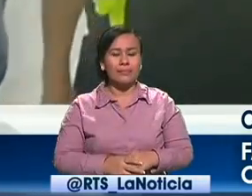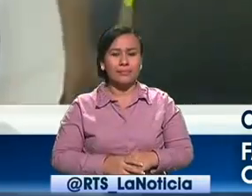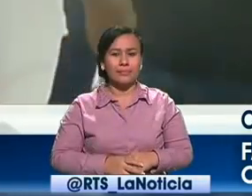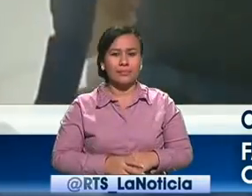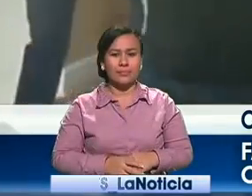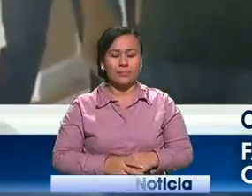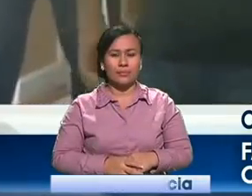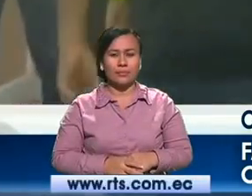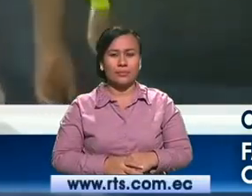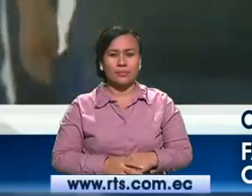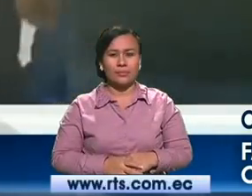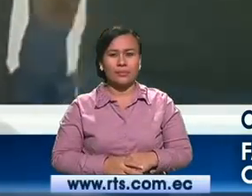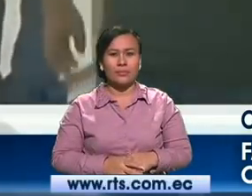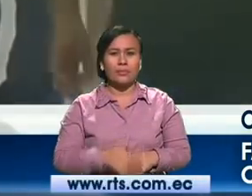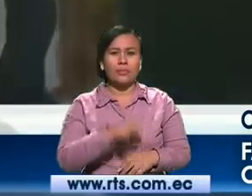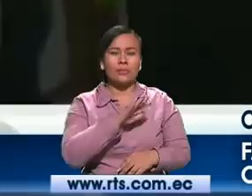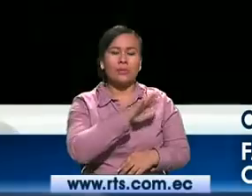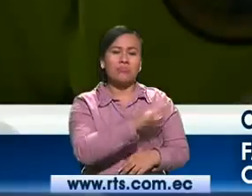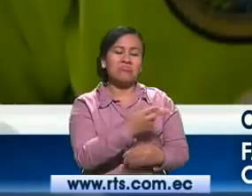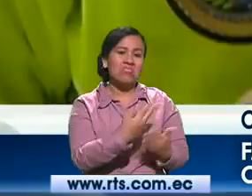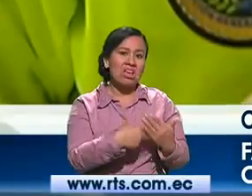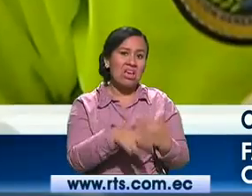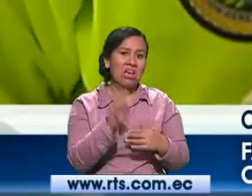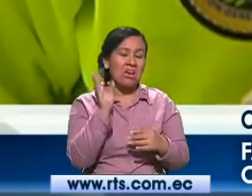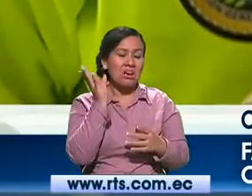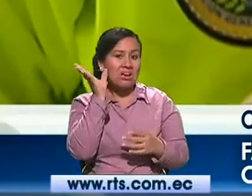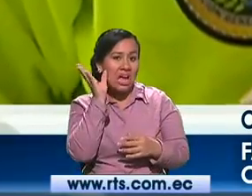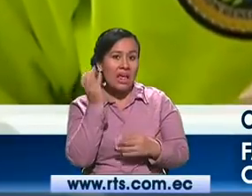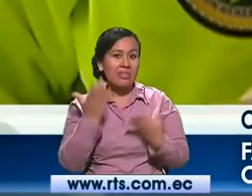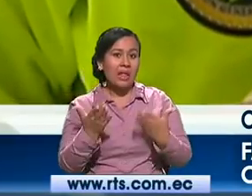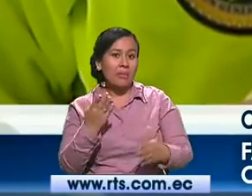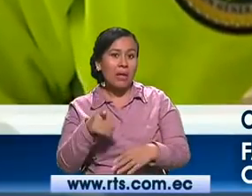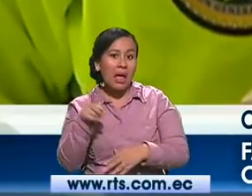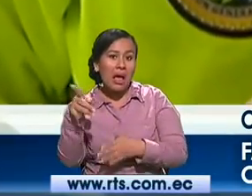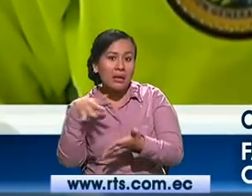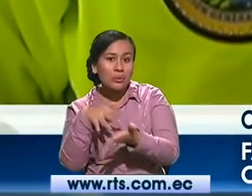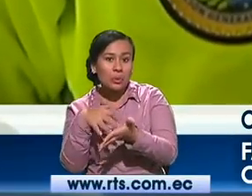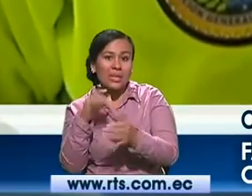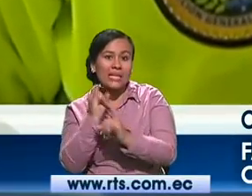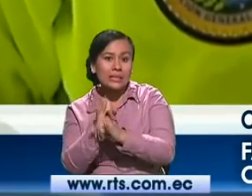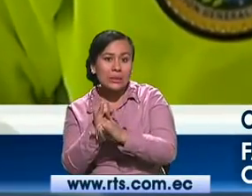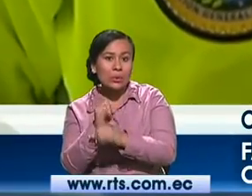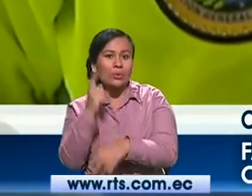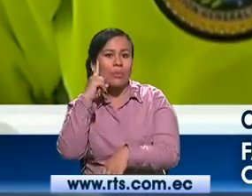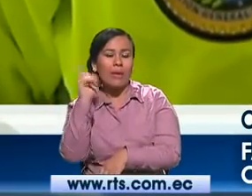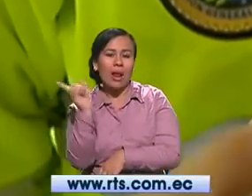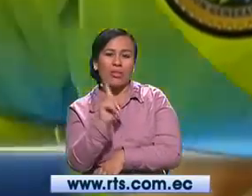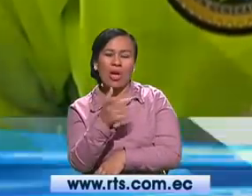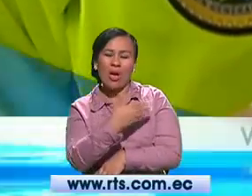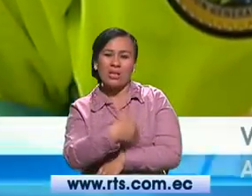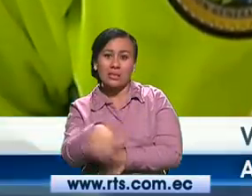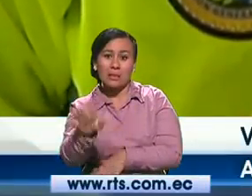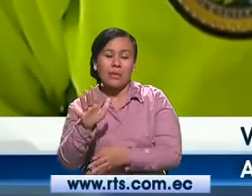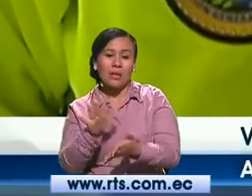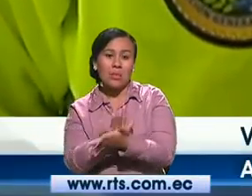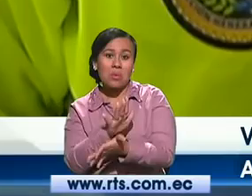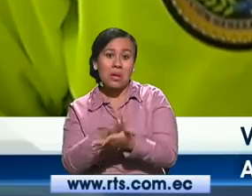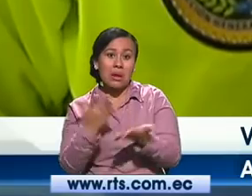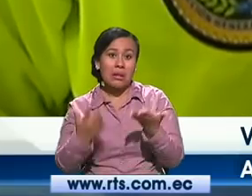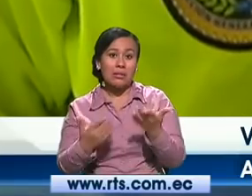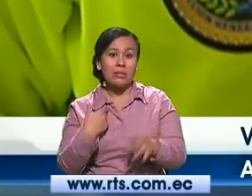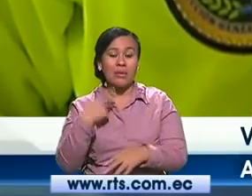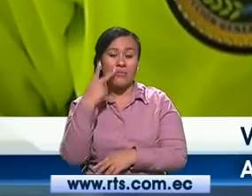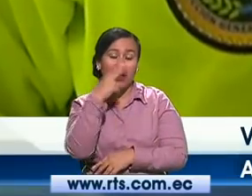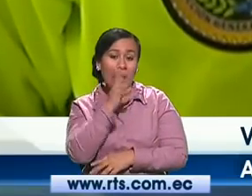parece que los niños todavía estudiaban en ese colegio. A través de él, a través de este tipo de información, alertó a toda la policía y pues